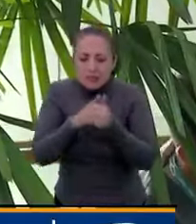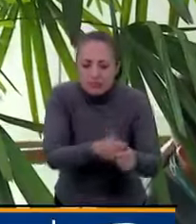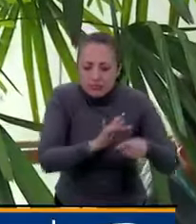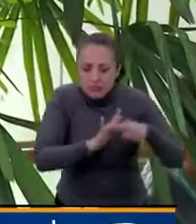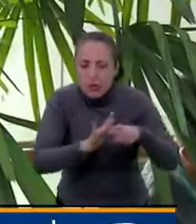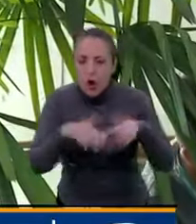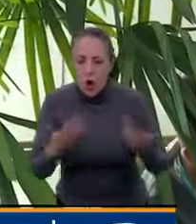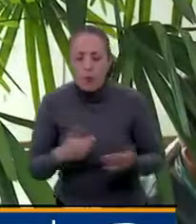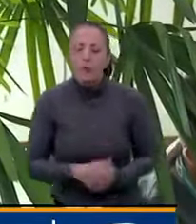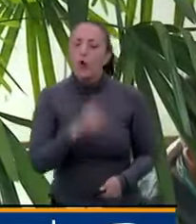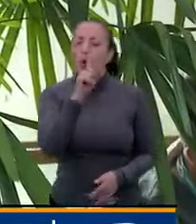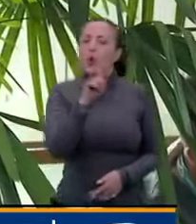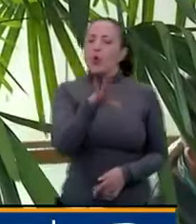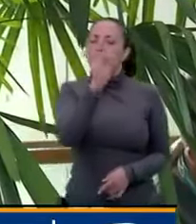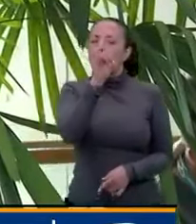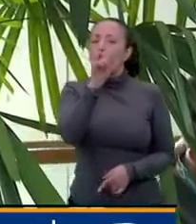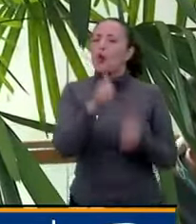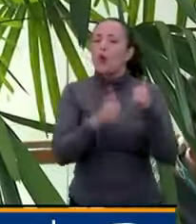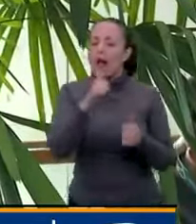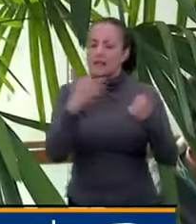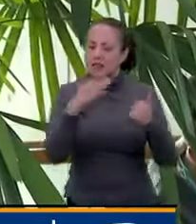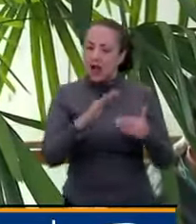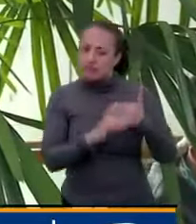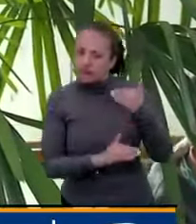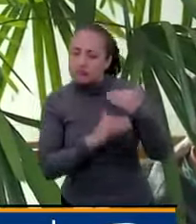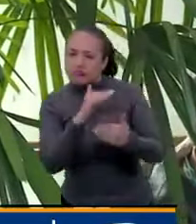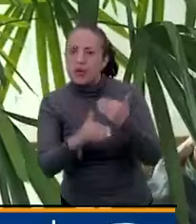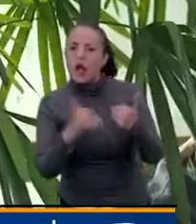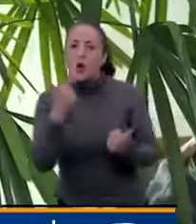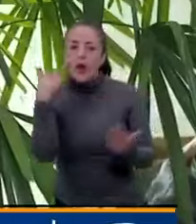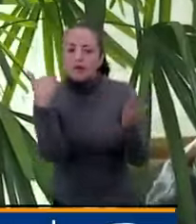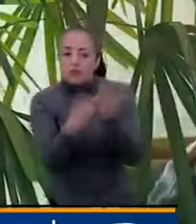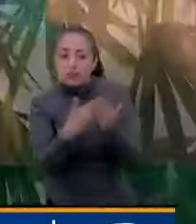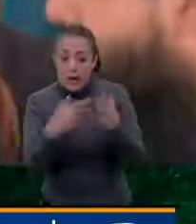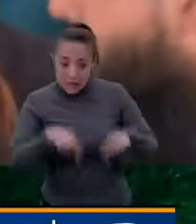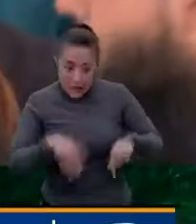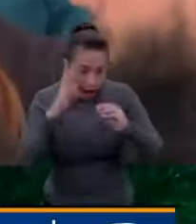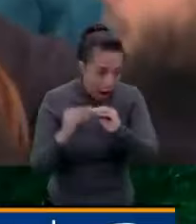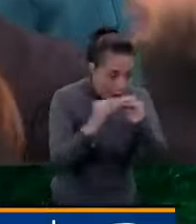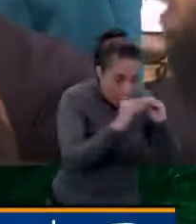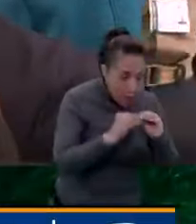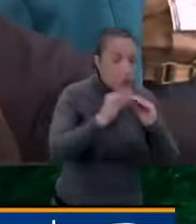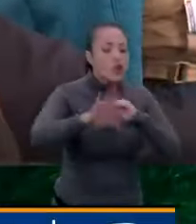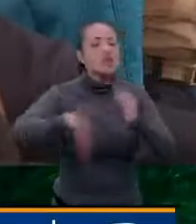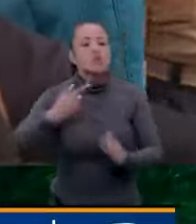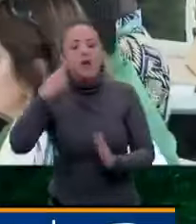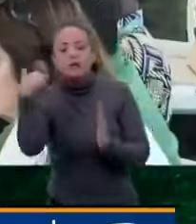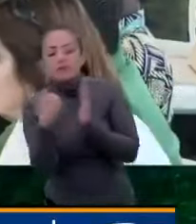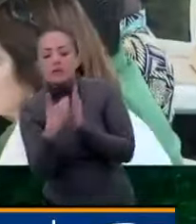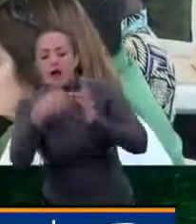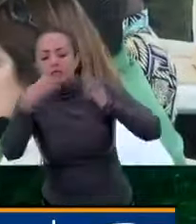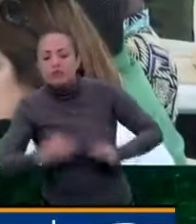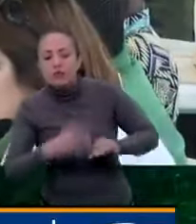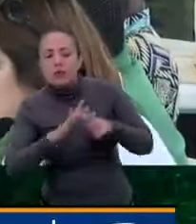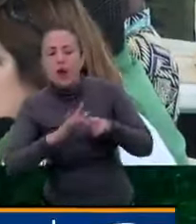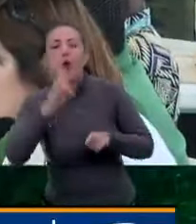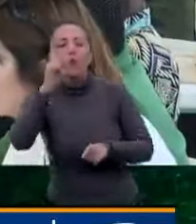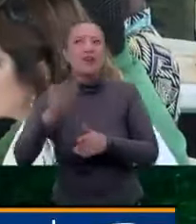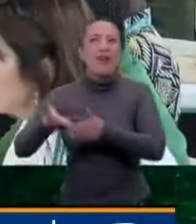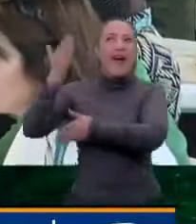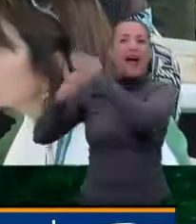avance puntualmente en lo que va a ser la verificación de lo que se pacte aquí, porque eso ha sido un problema durante las 15 COPs